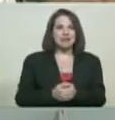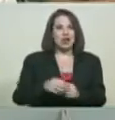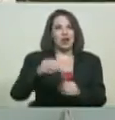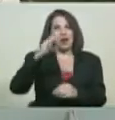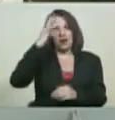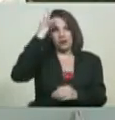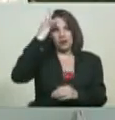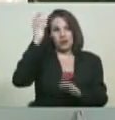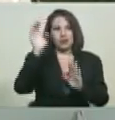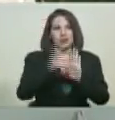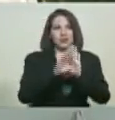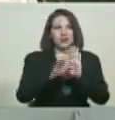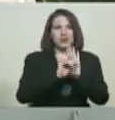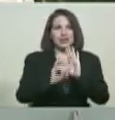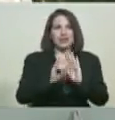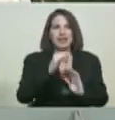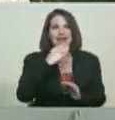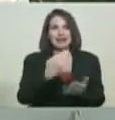también